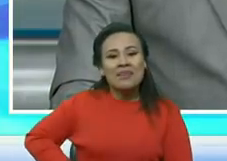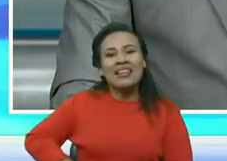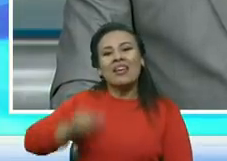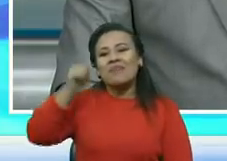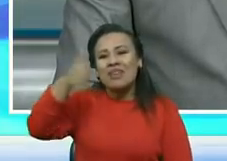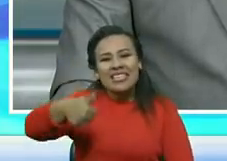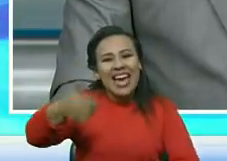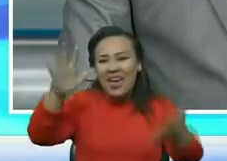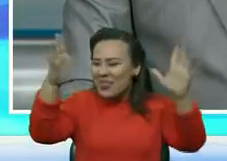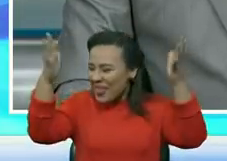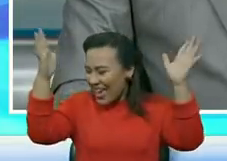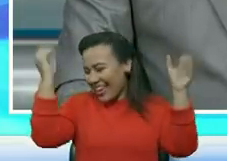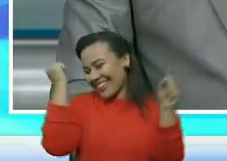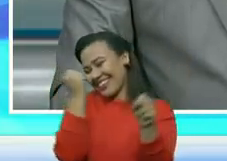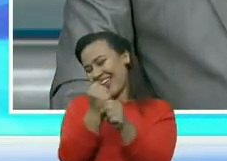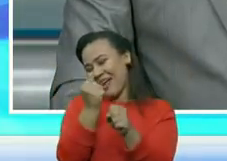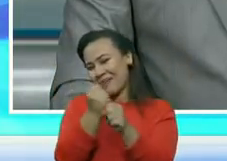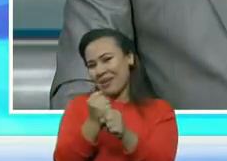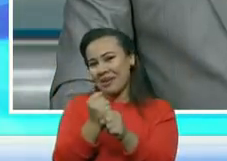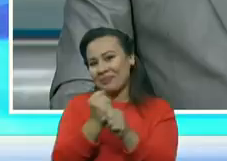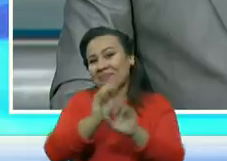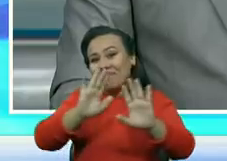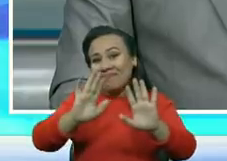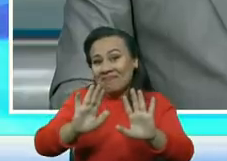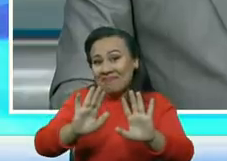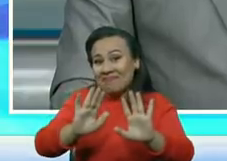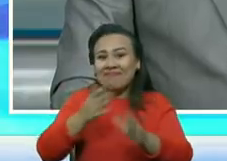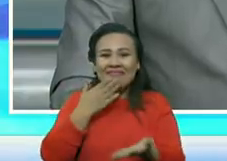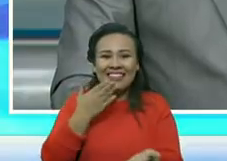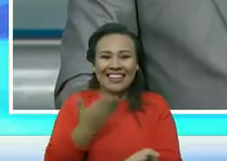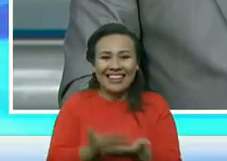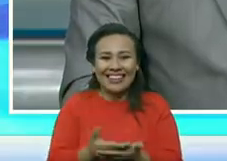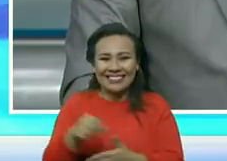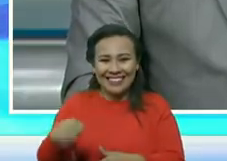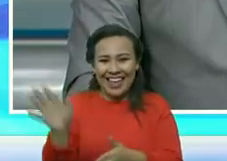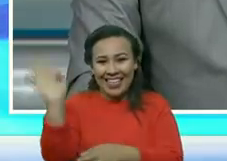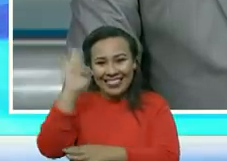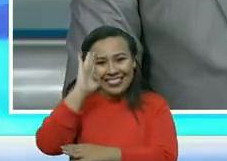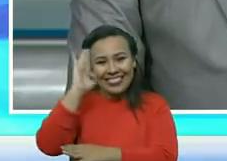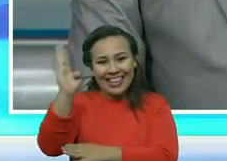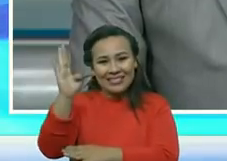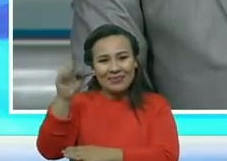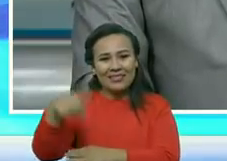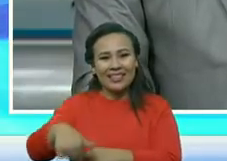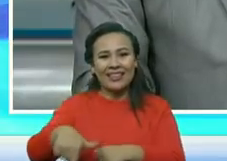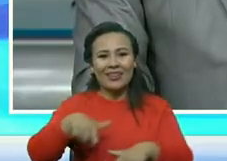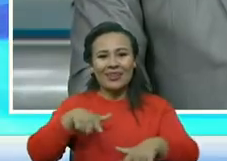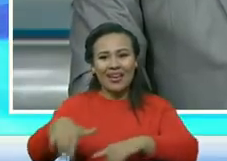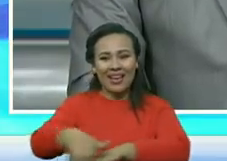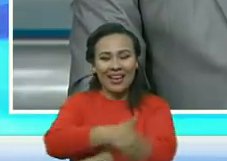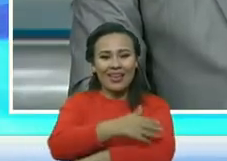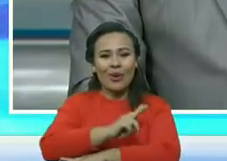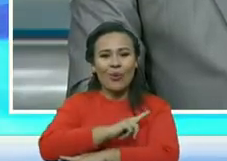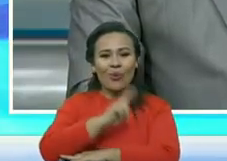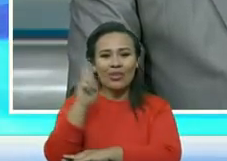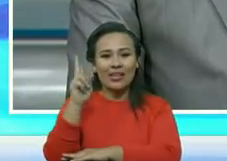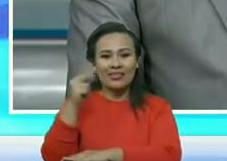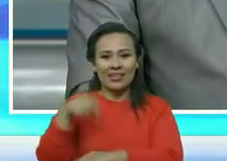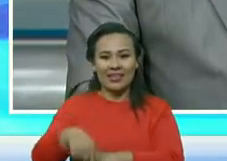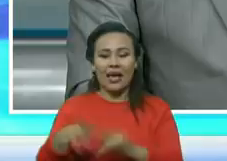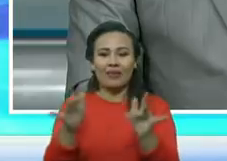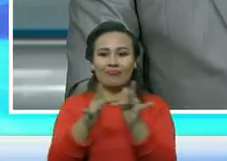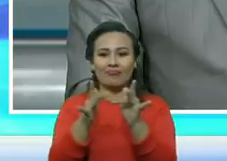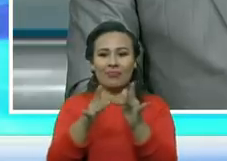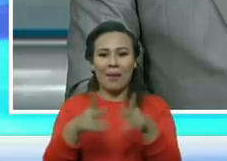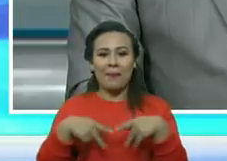nadie trabaja. Listo, muchas gracias, compañeros. De aquí despedimos de la Víctor Emilio Estrada esa transmisión en vivo con